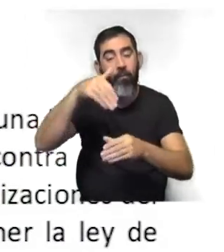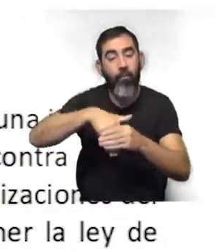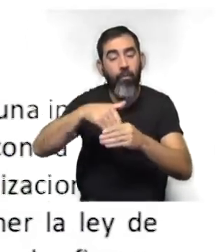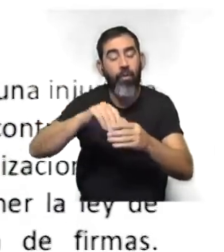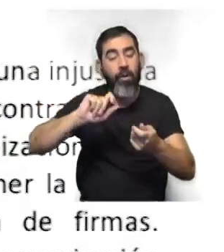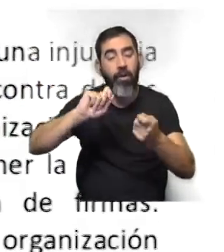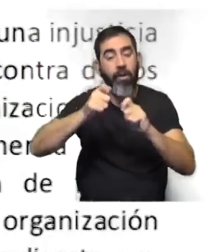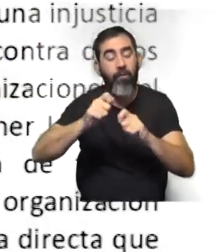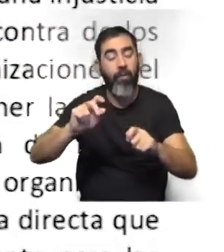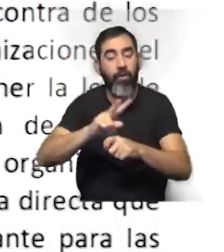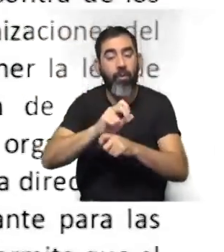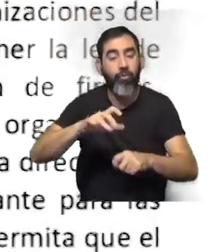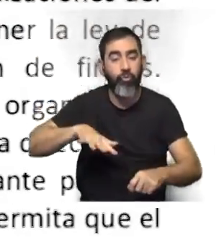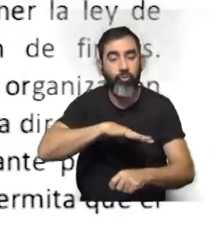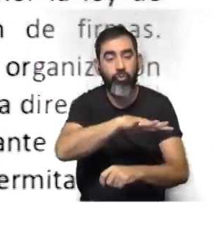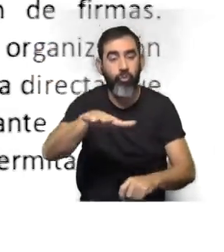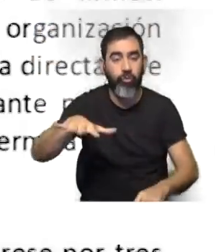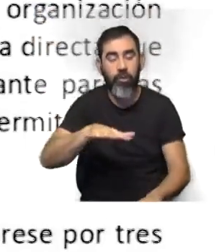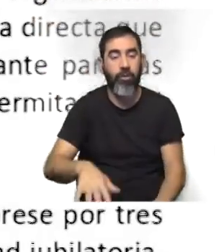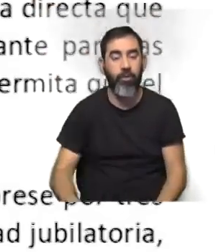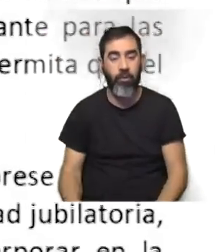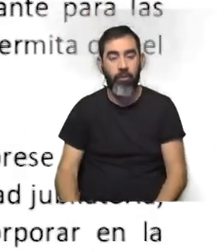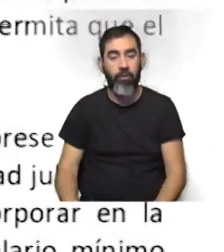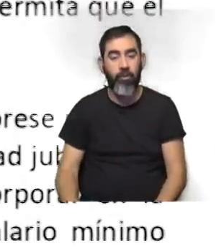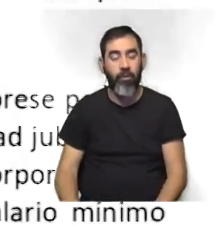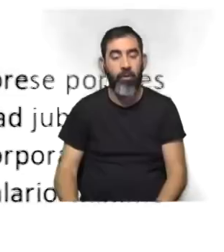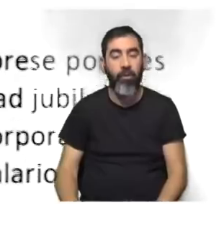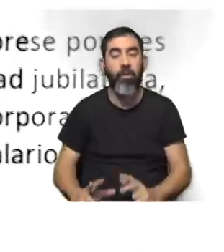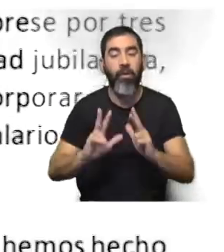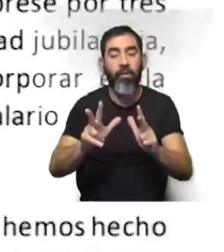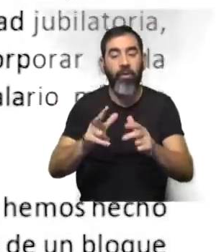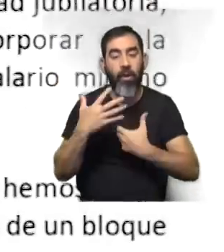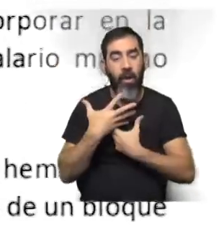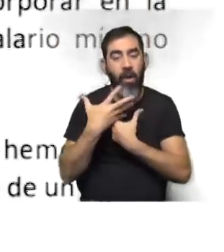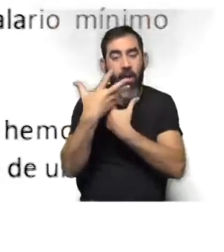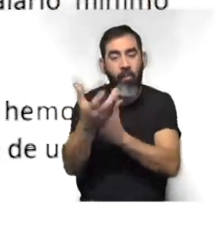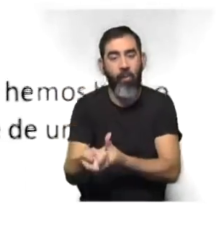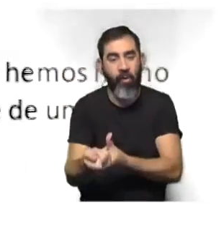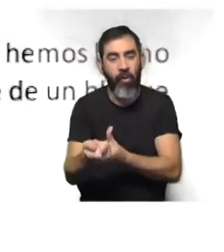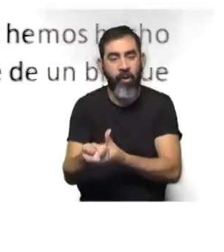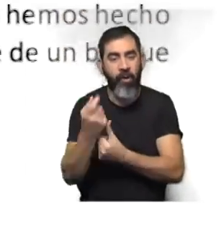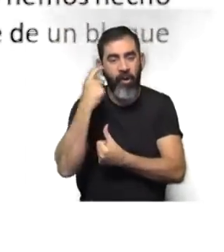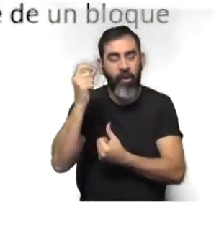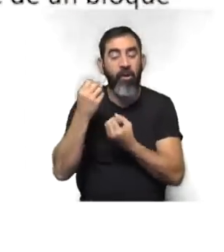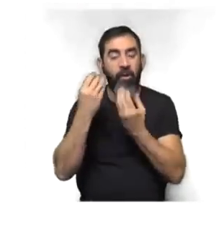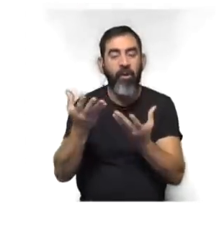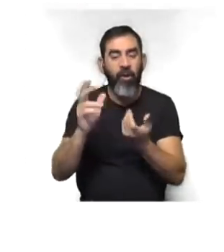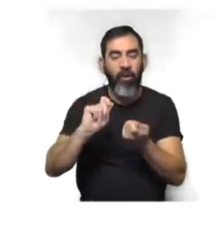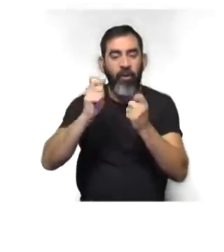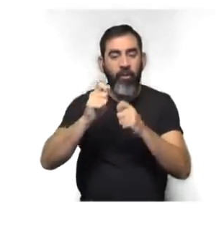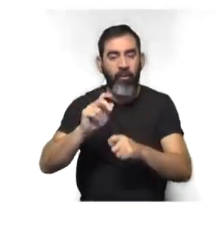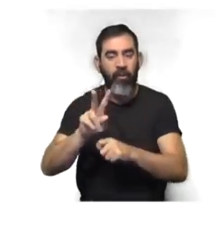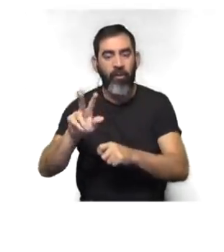contra la reforma de la seguridad social en un comunicado aseguró que su respaldo a iniciativa tiene en cuenta que la Reforma